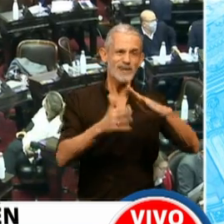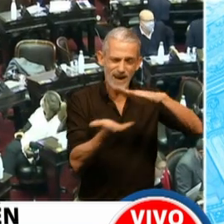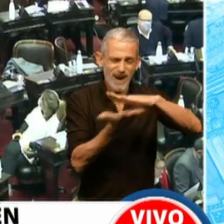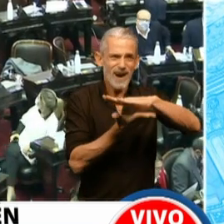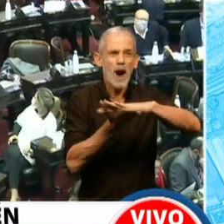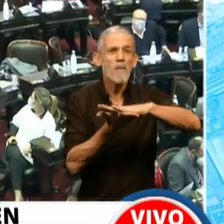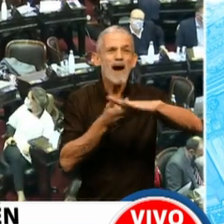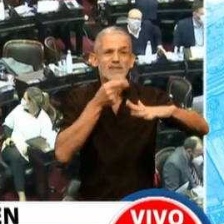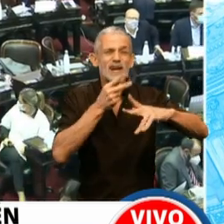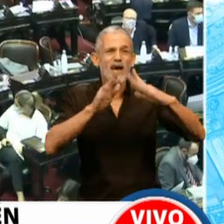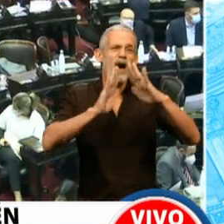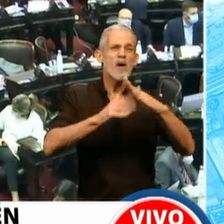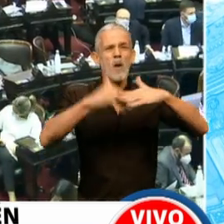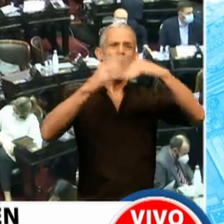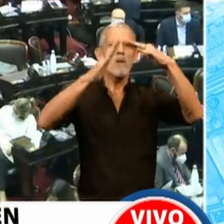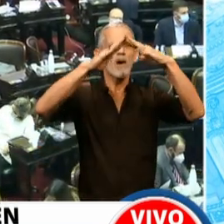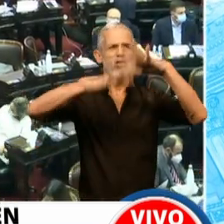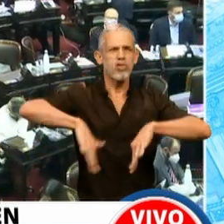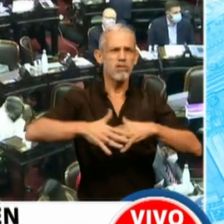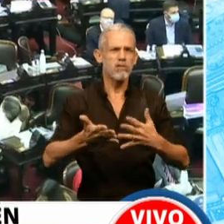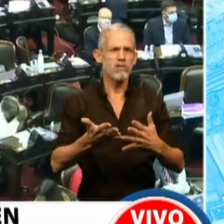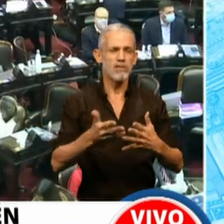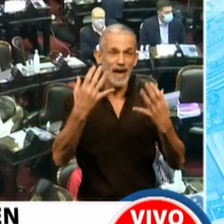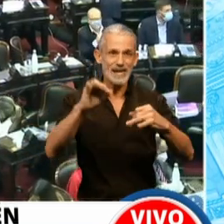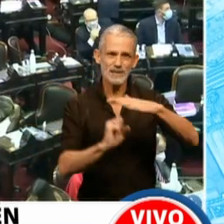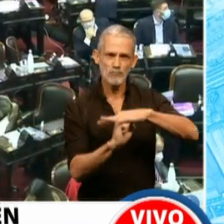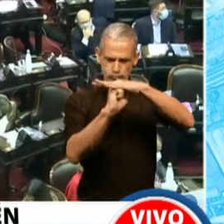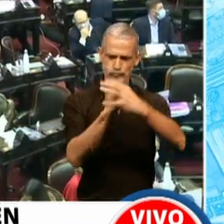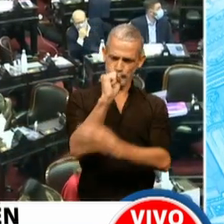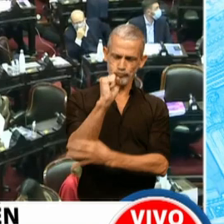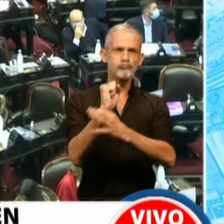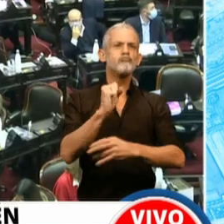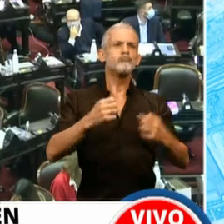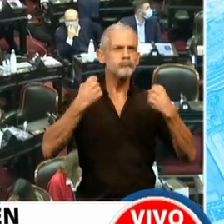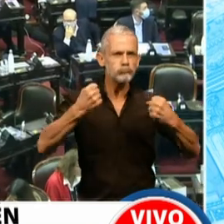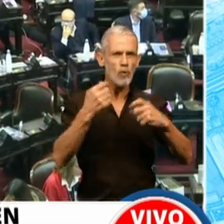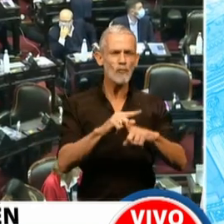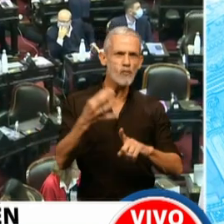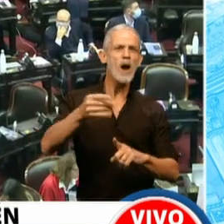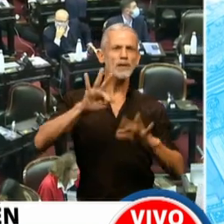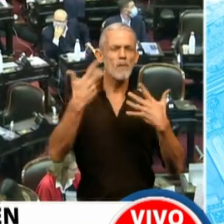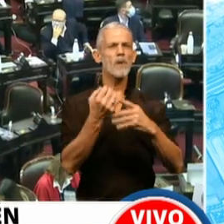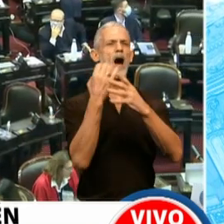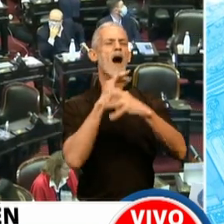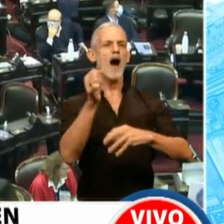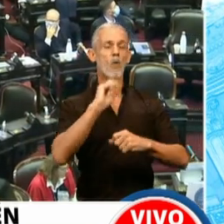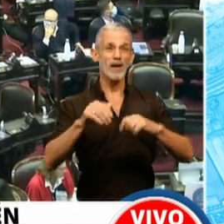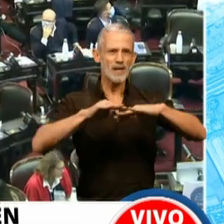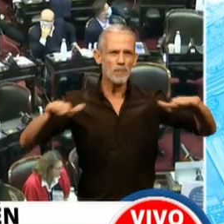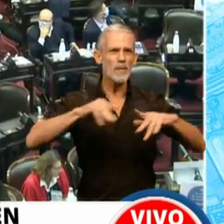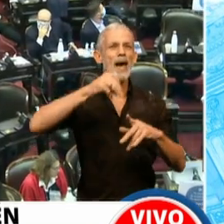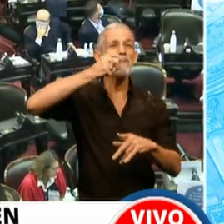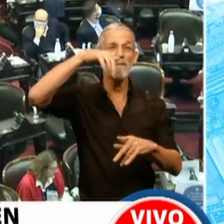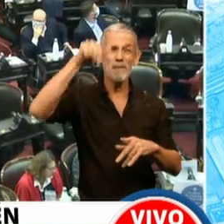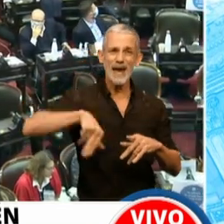se desmorona no es confiable se necesitan materiales nobles y resistentes y los cimientos del mp